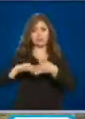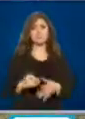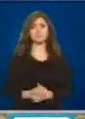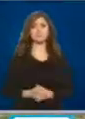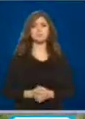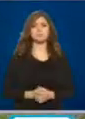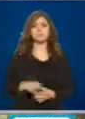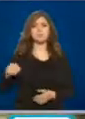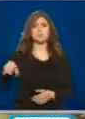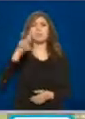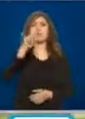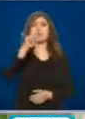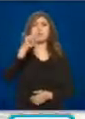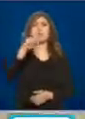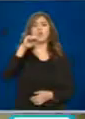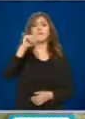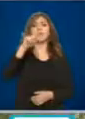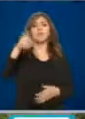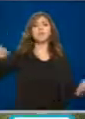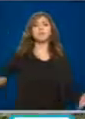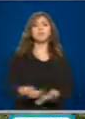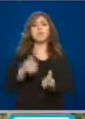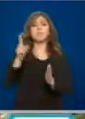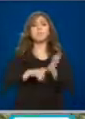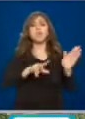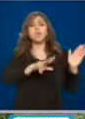Don Martín nació en el año de